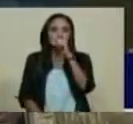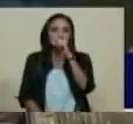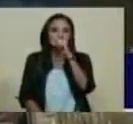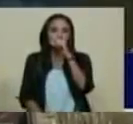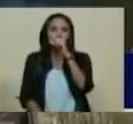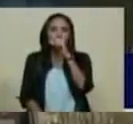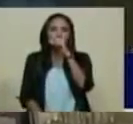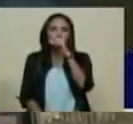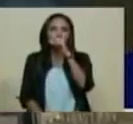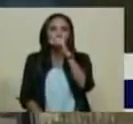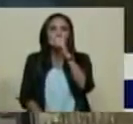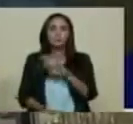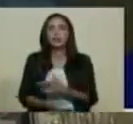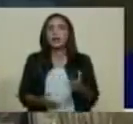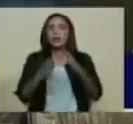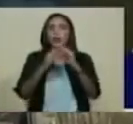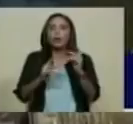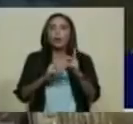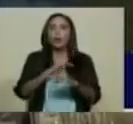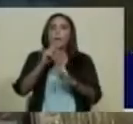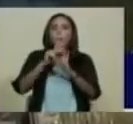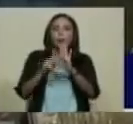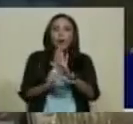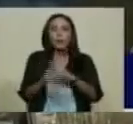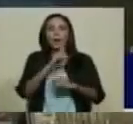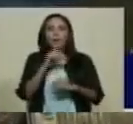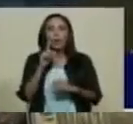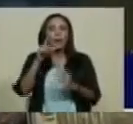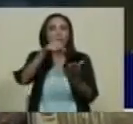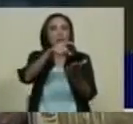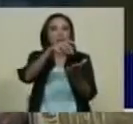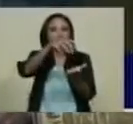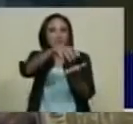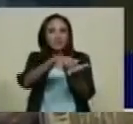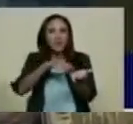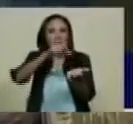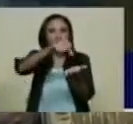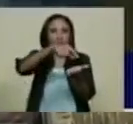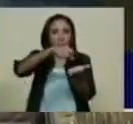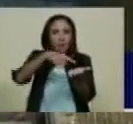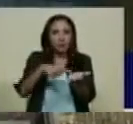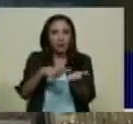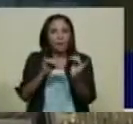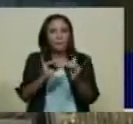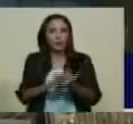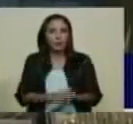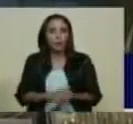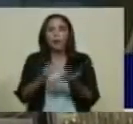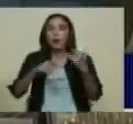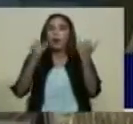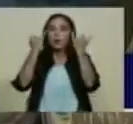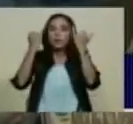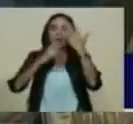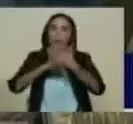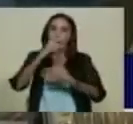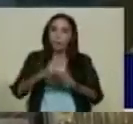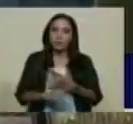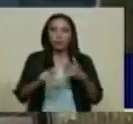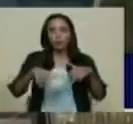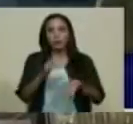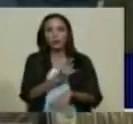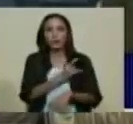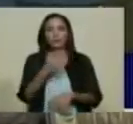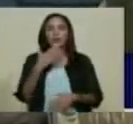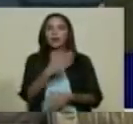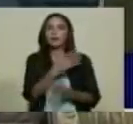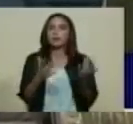de semilla. La semilla soberana nació su proyecto acá en la Universidad Rómulo Gallegos.